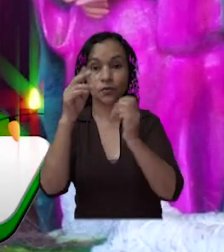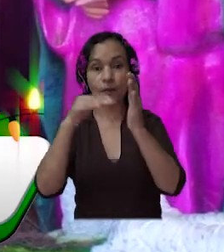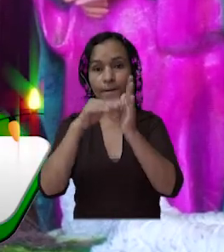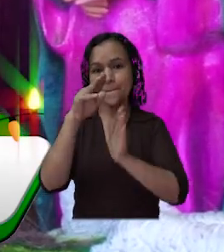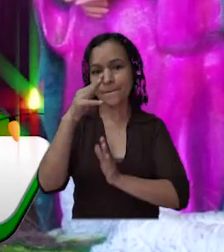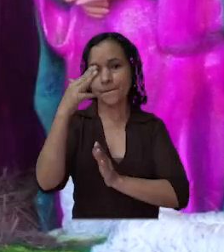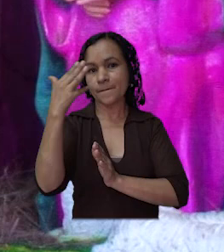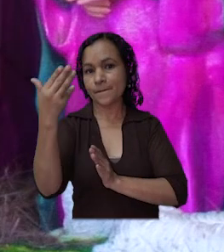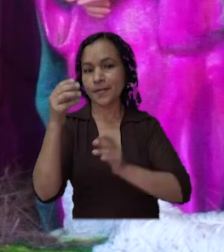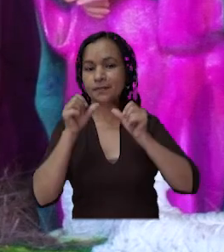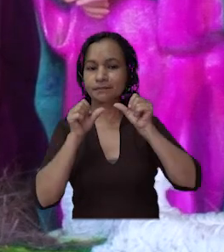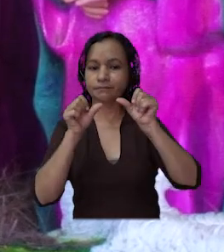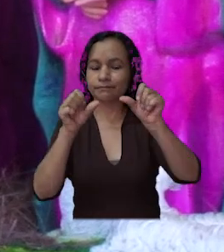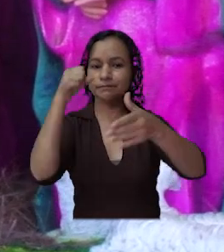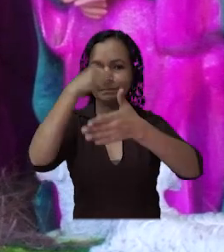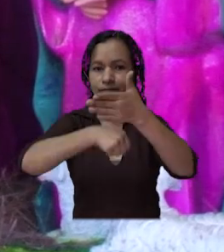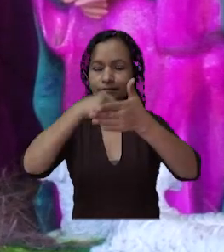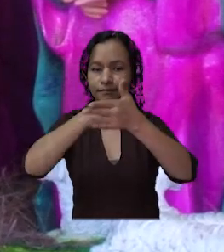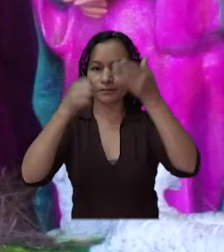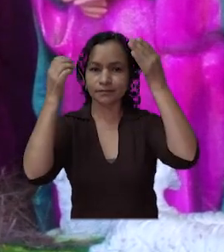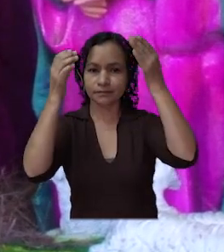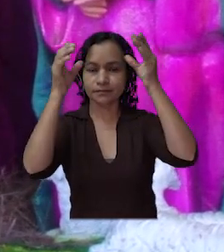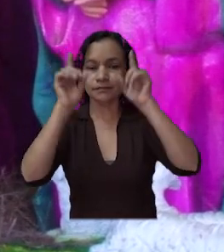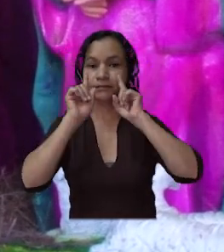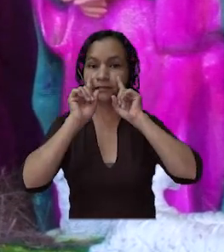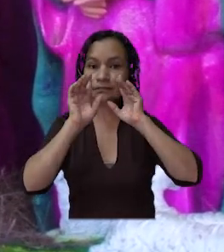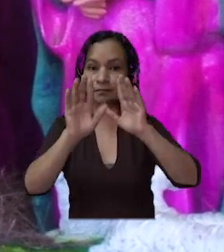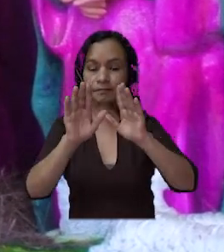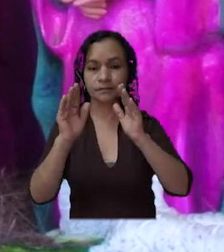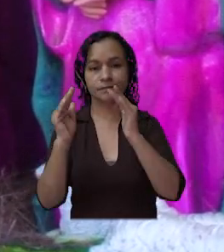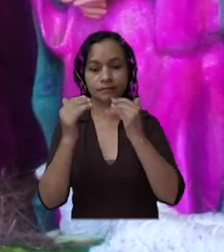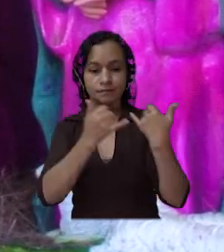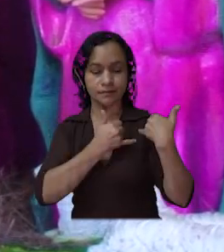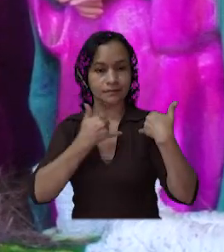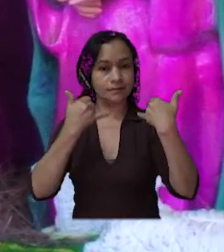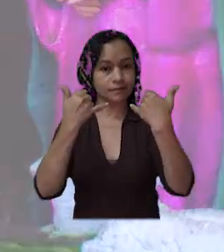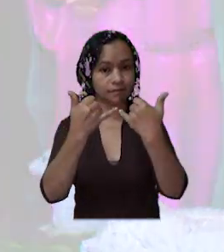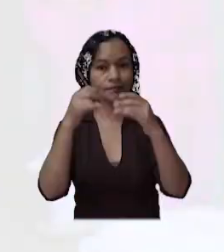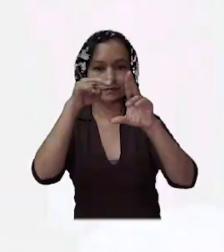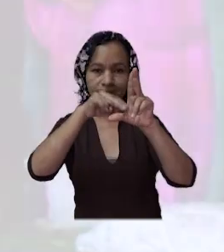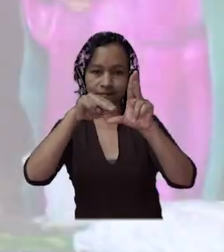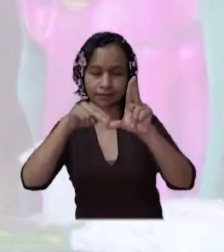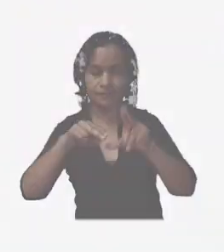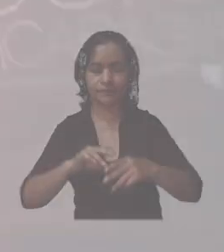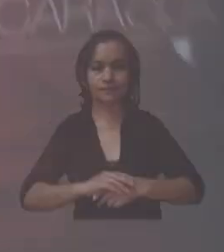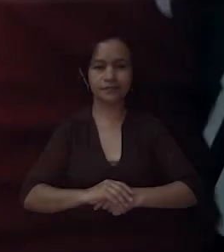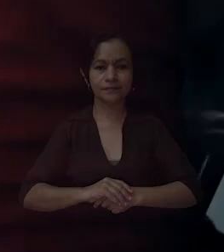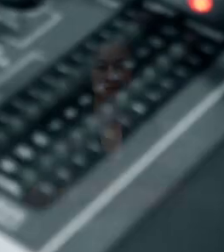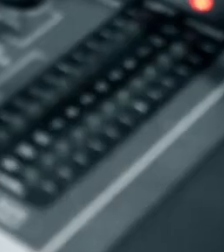2019 para continuar fortaleciendo la cultura de prevención desde su institución, SINAPRED.